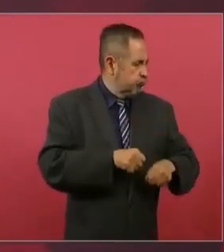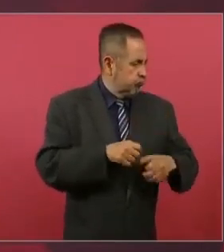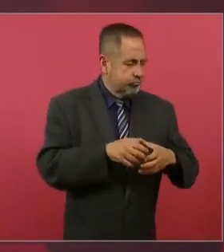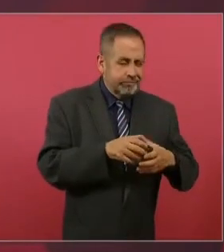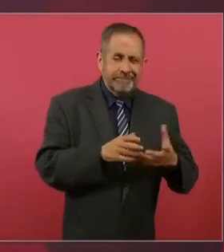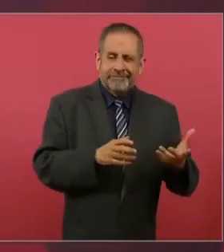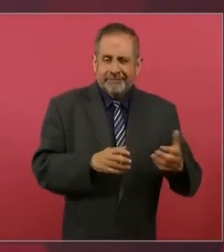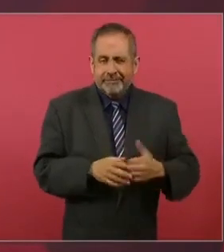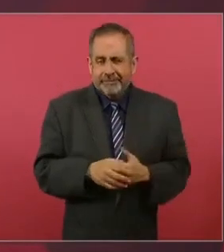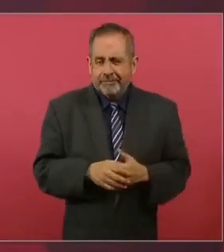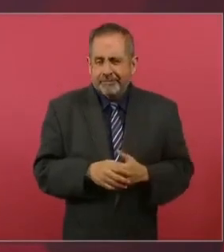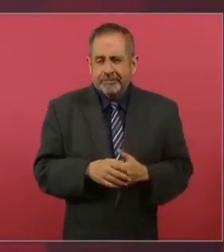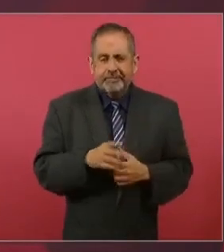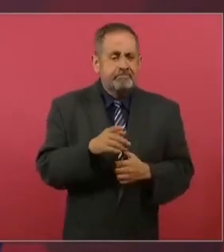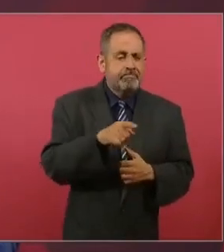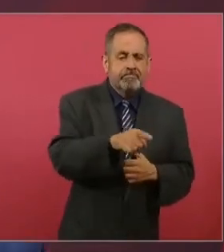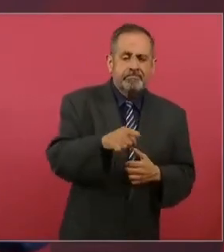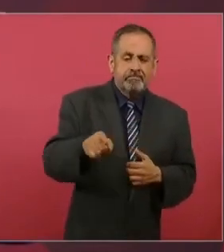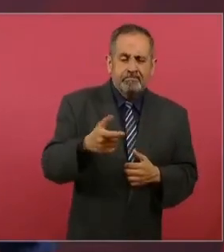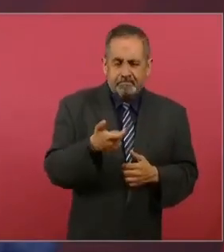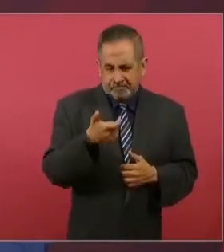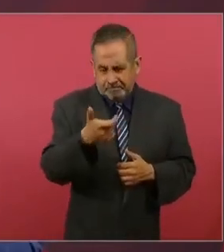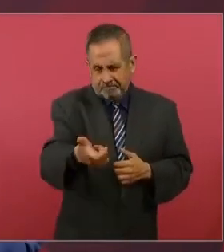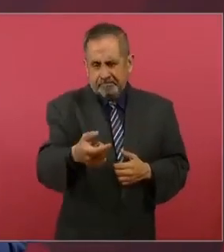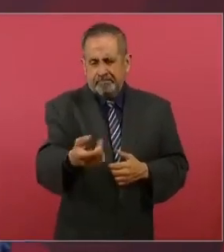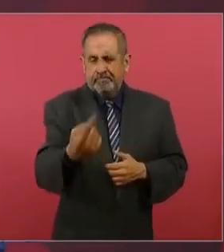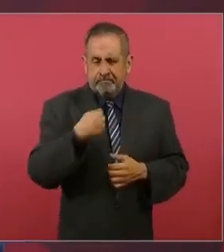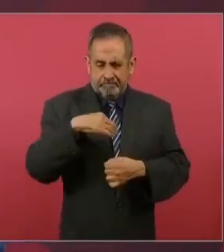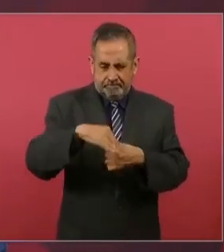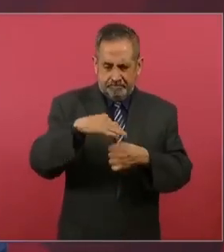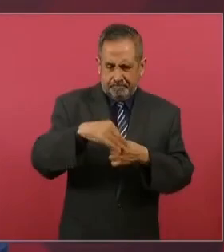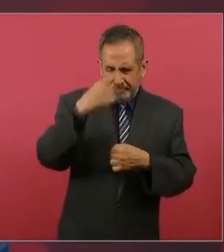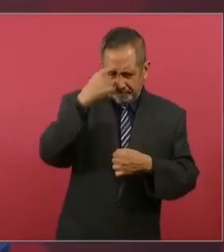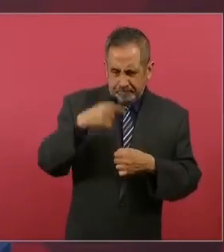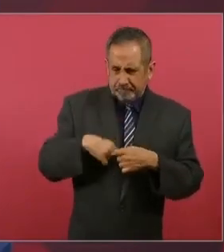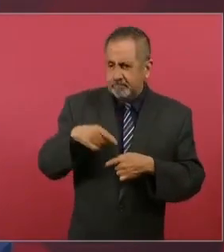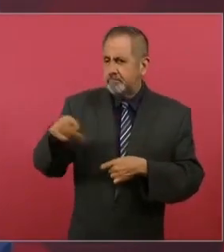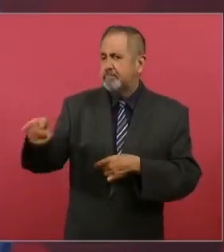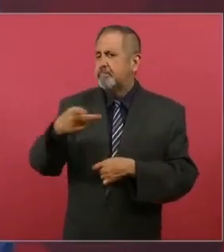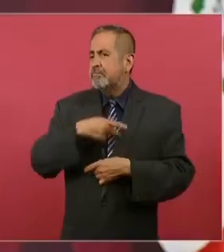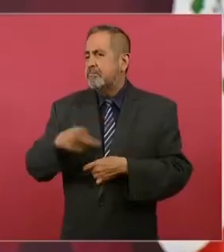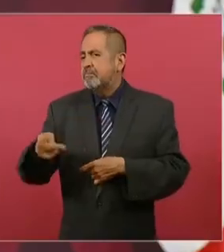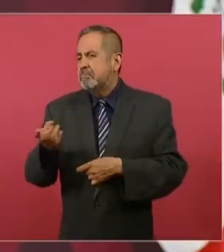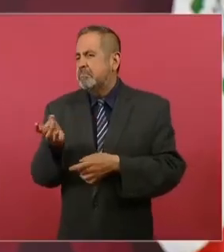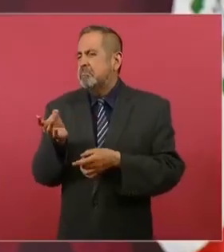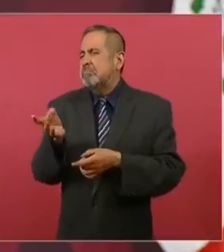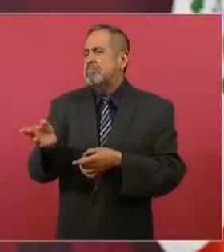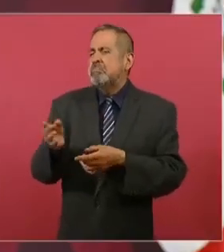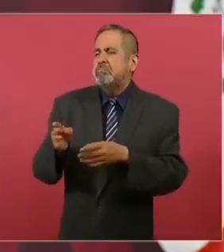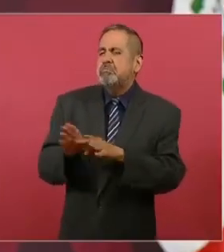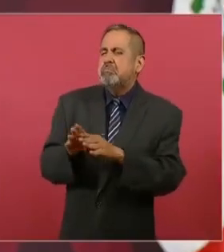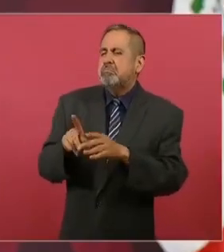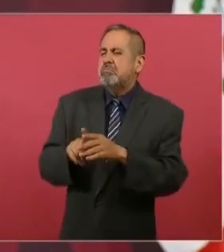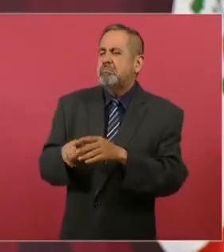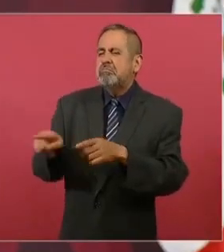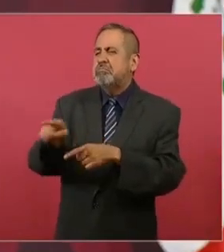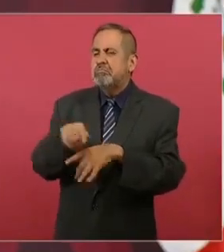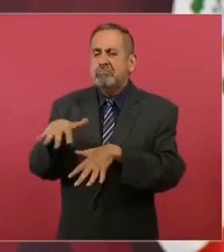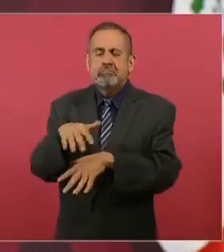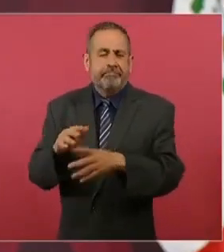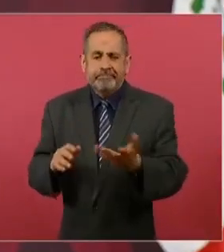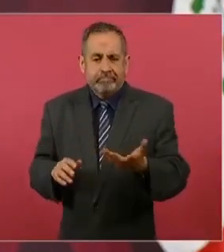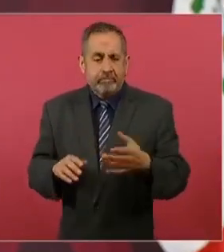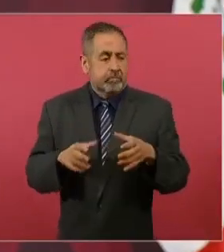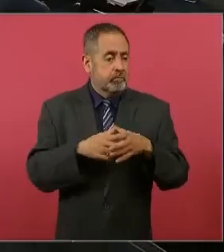con la compra de los votos, el tráfico con la pobreza de la gente o con la manipulación en los